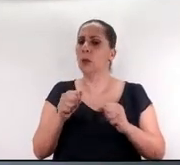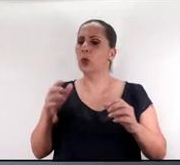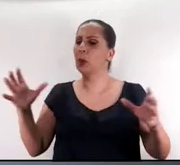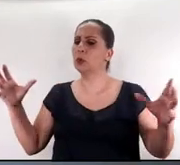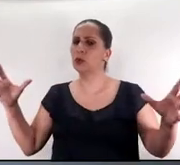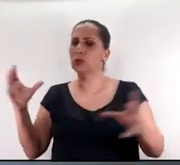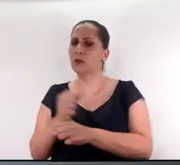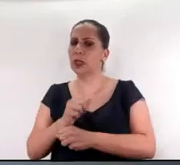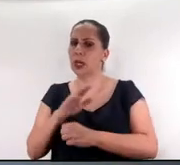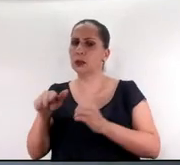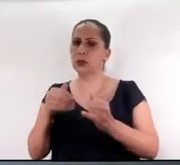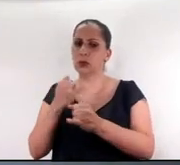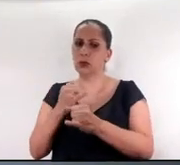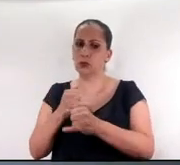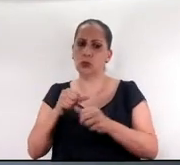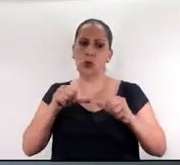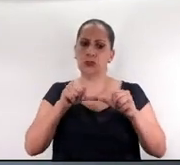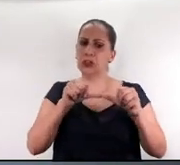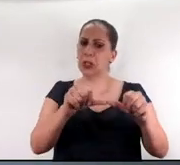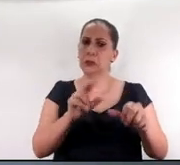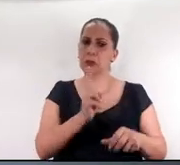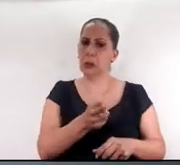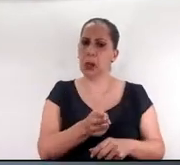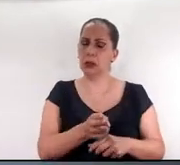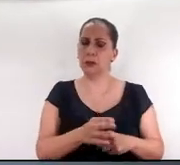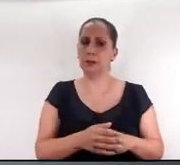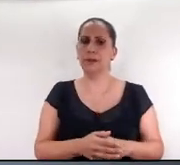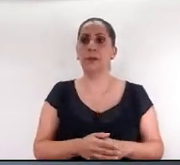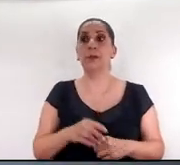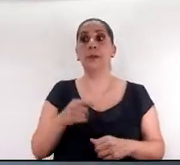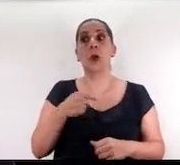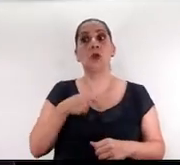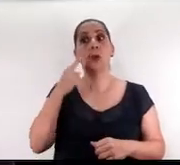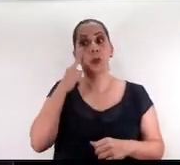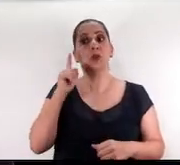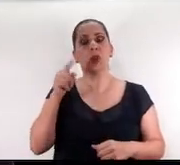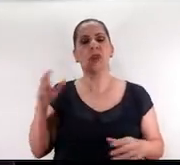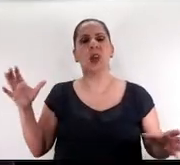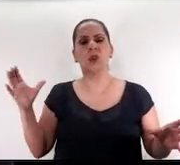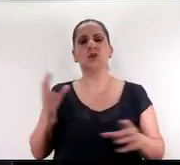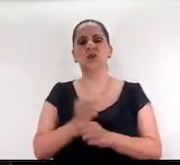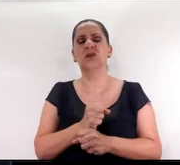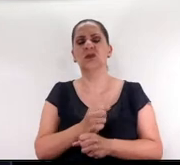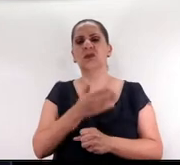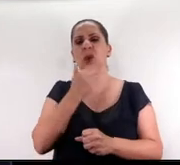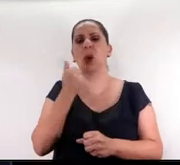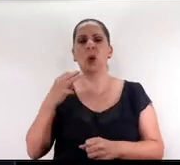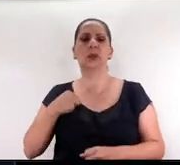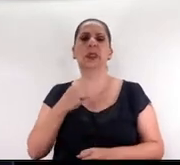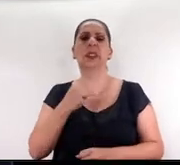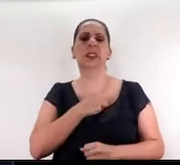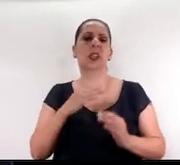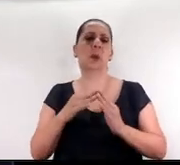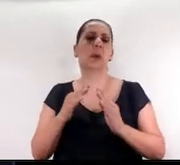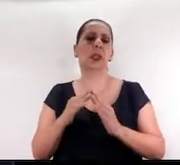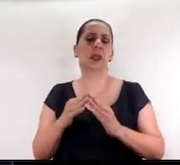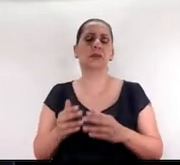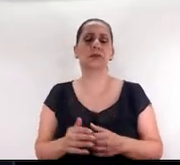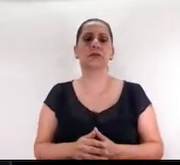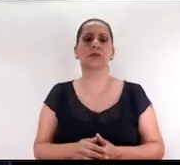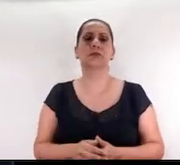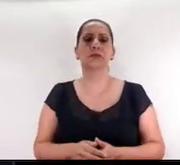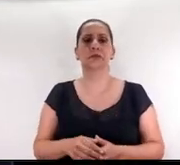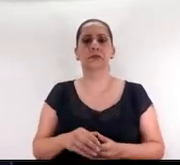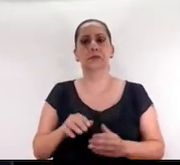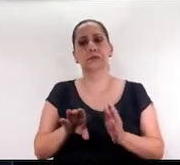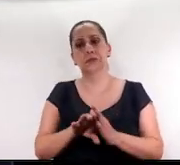unificar o sostiene usted podríamos seguir la misma línea? Yo creo que idealmente deberían estar unificadas bajo el Ministerio de Vivienda. Me parece que